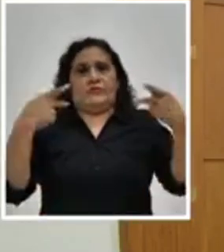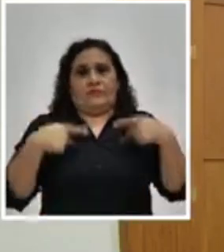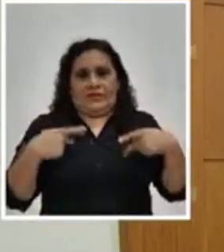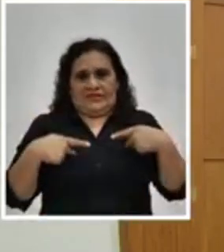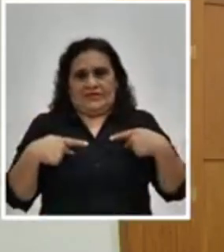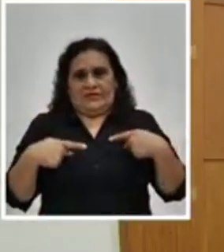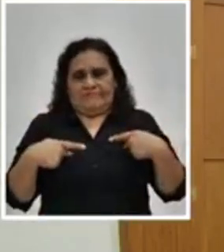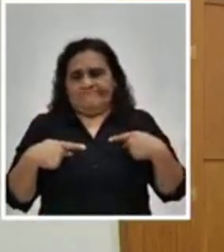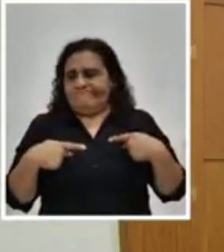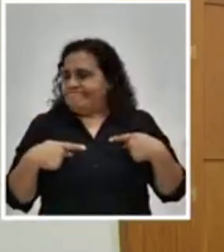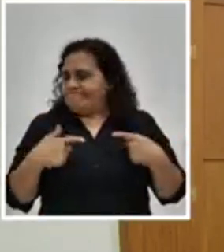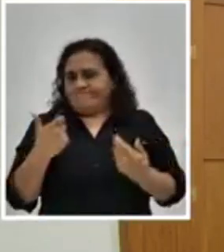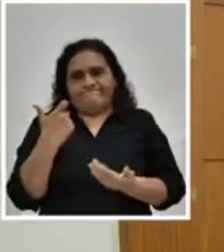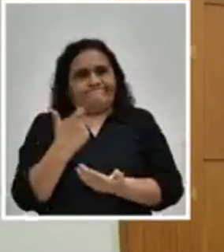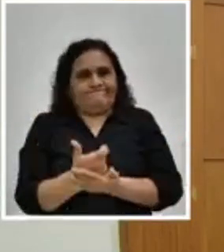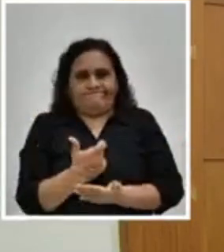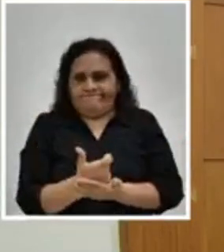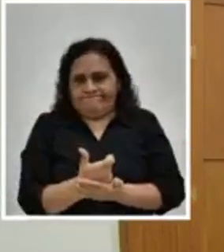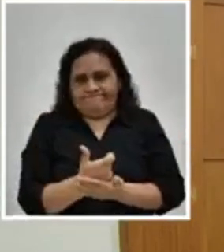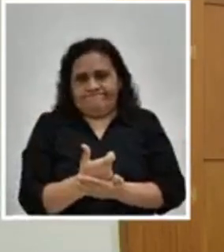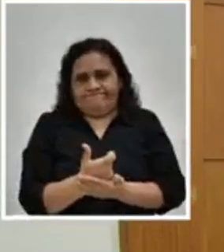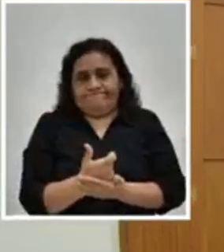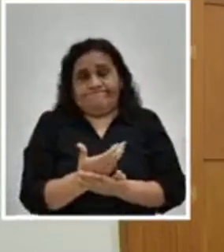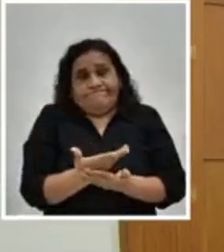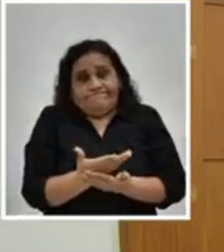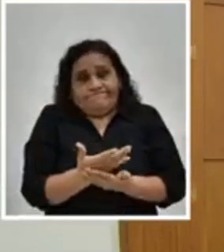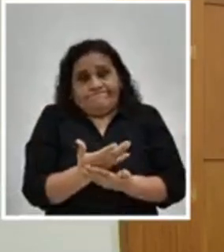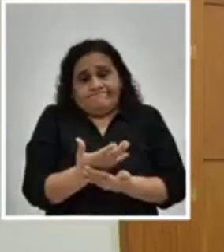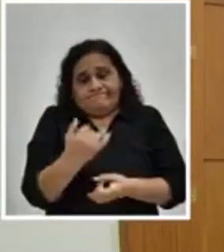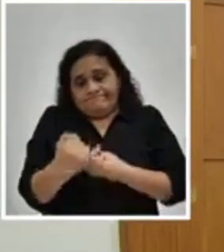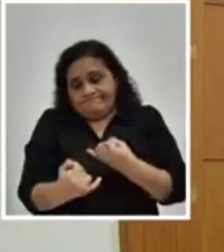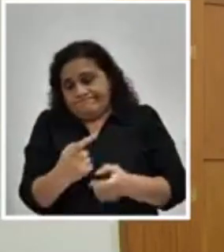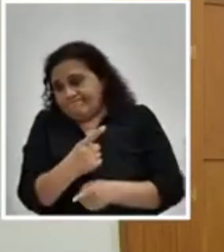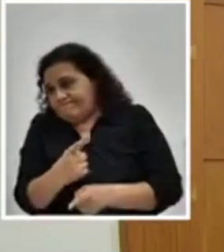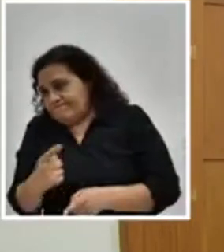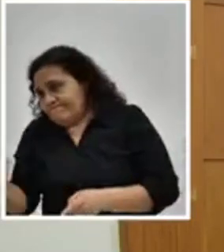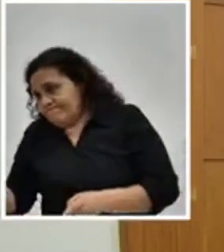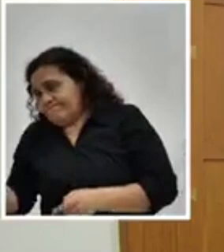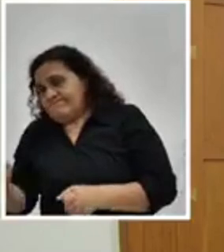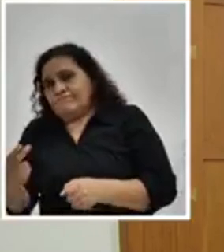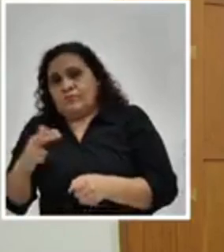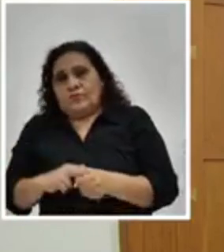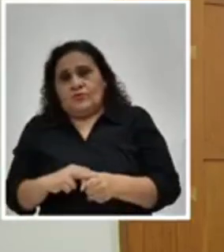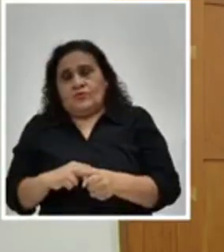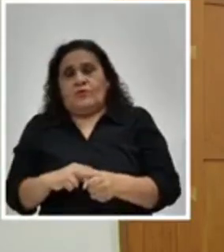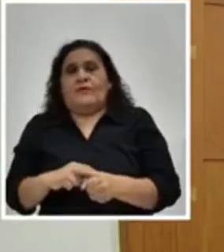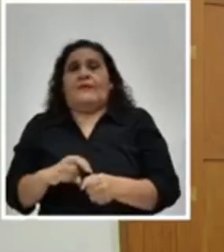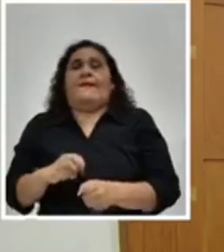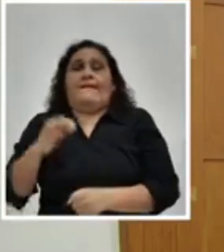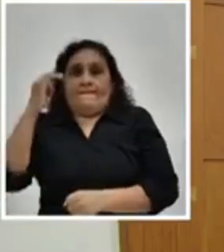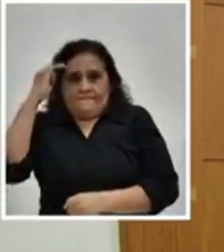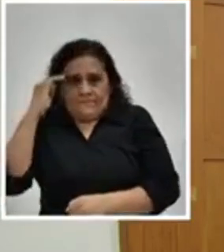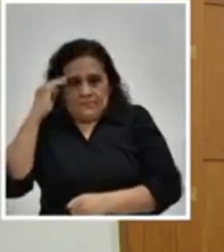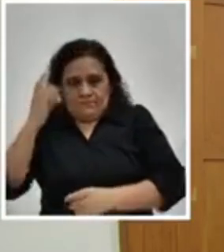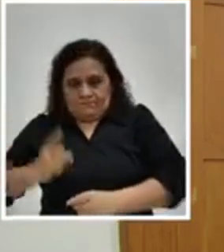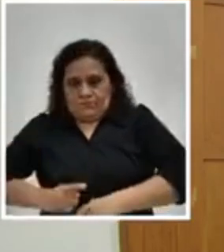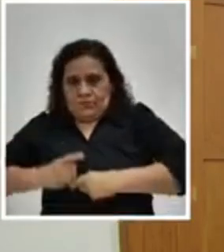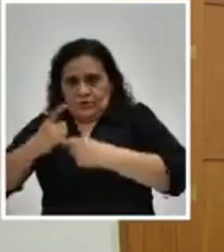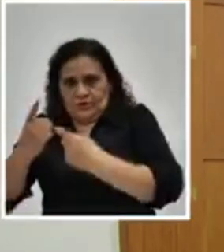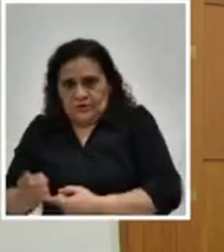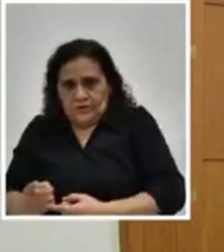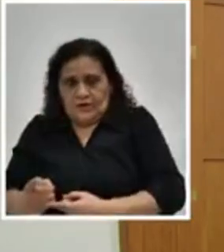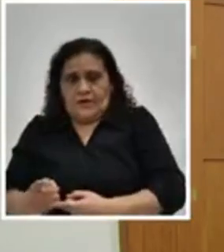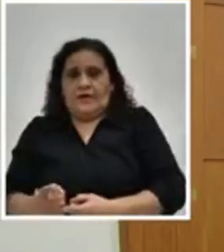no tienen los medios para poder trasladarse a los hospitales de la ciudad de Mérida, por lo que se brinda este servicio a las personas